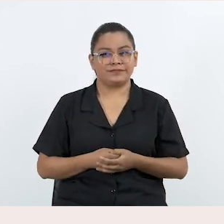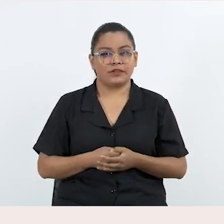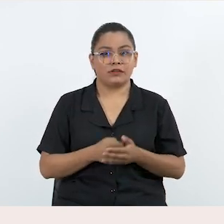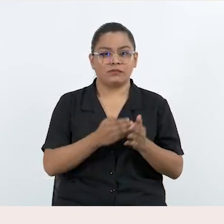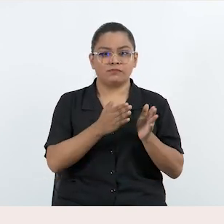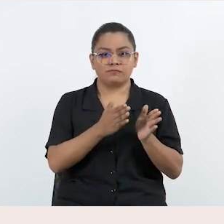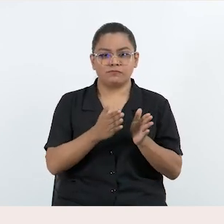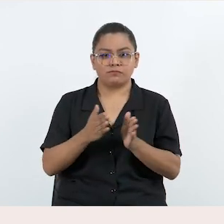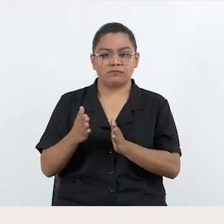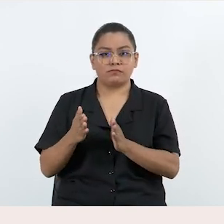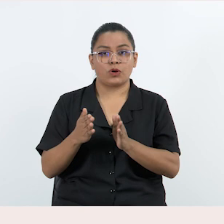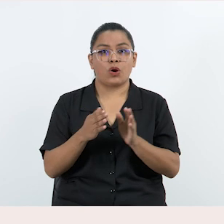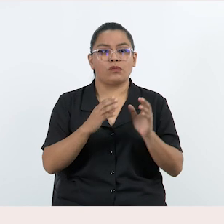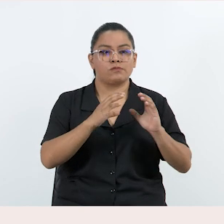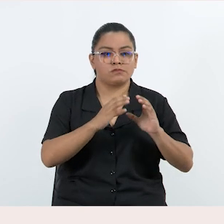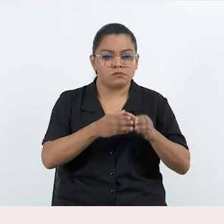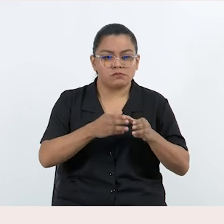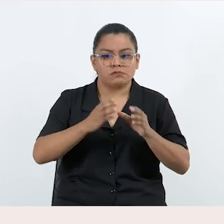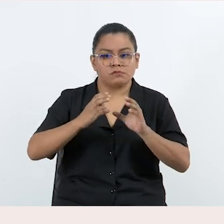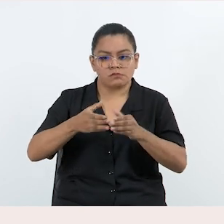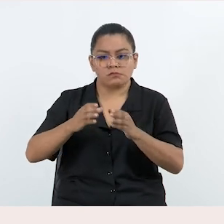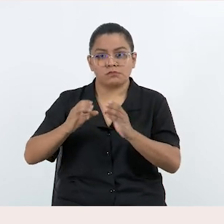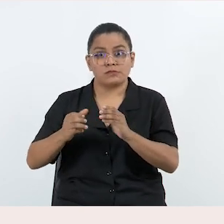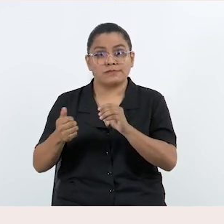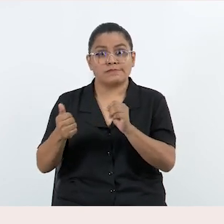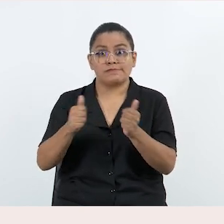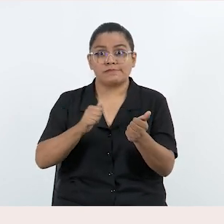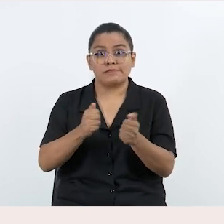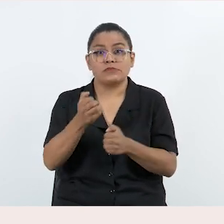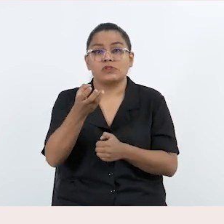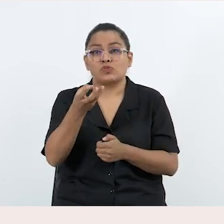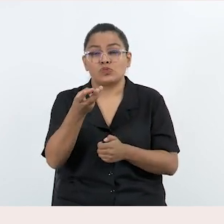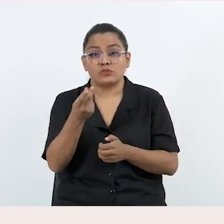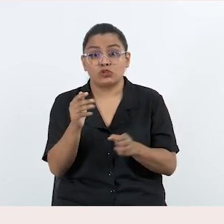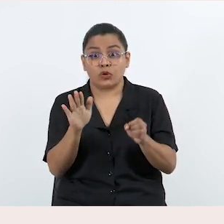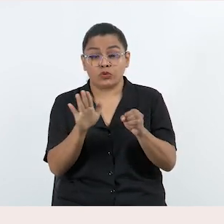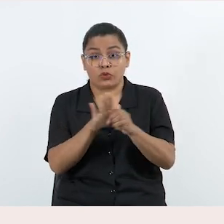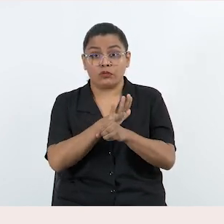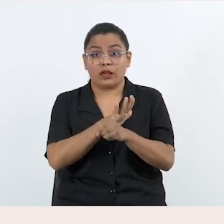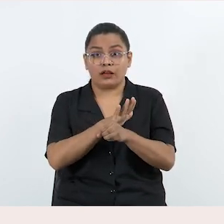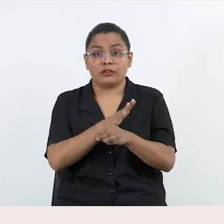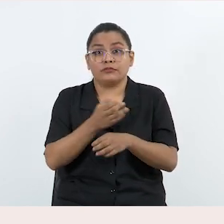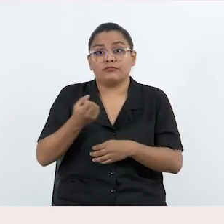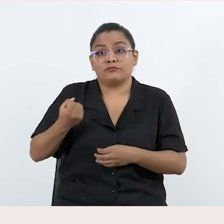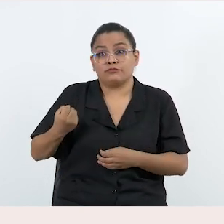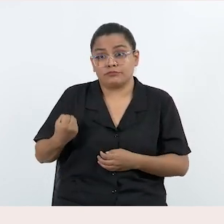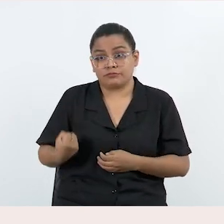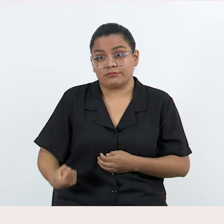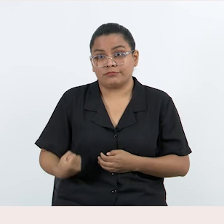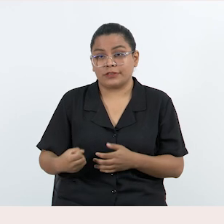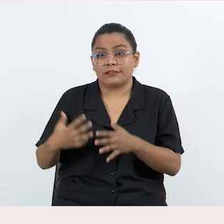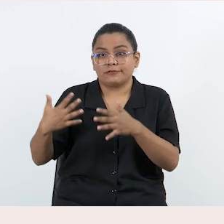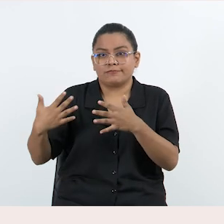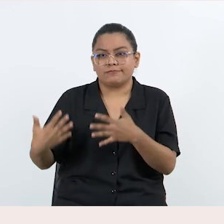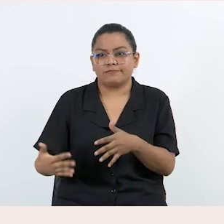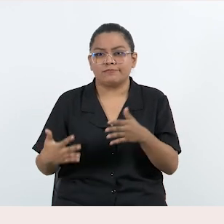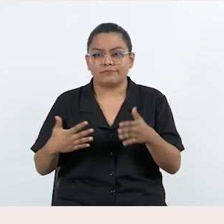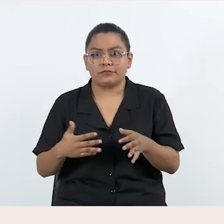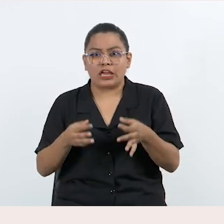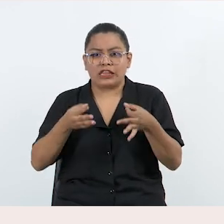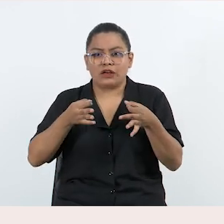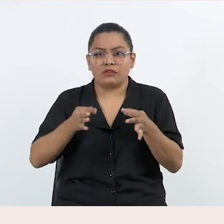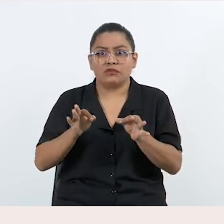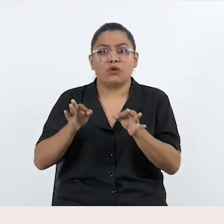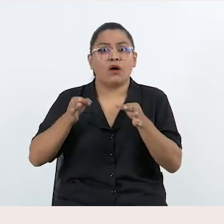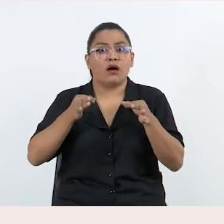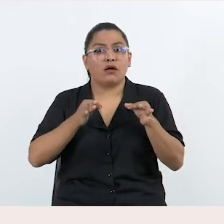2. Organización de los grupos. De acuerdo con el número de estudiantes, la dinámica y los ritmos